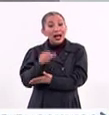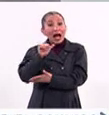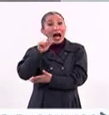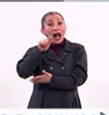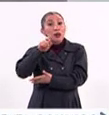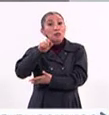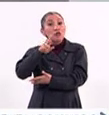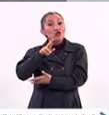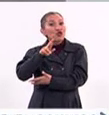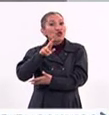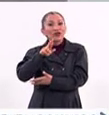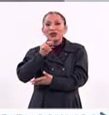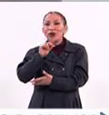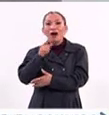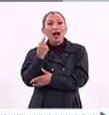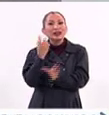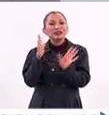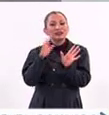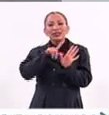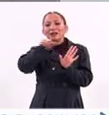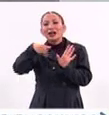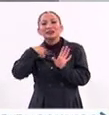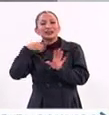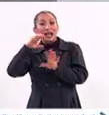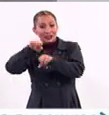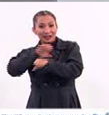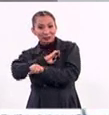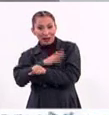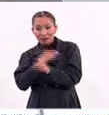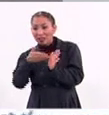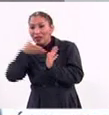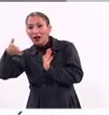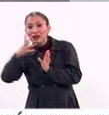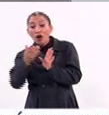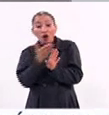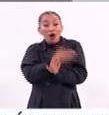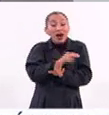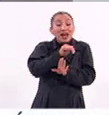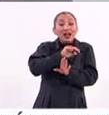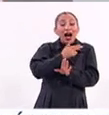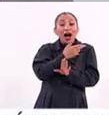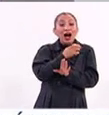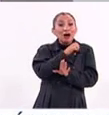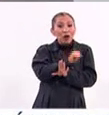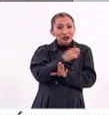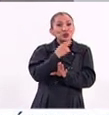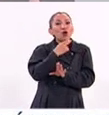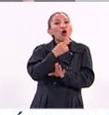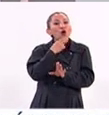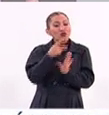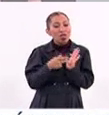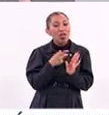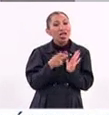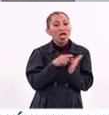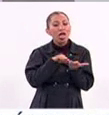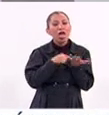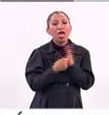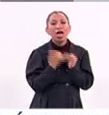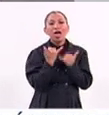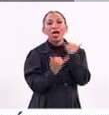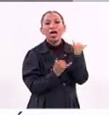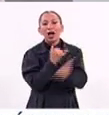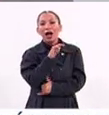albur no es un hecho después de que llegan los españoles. Los nahuas utilizaban mucho el